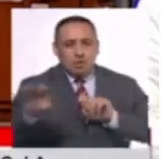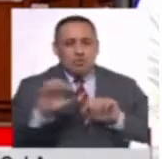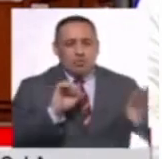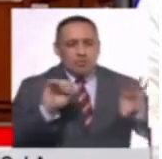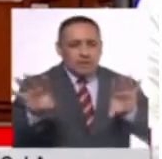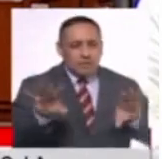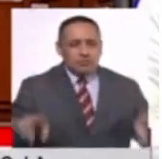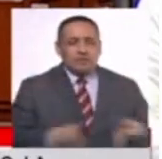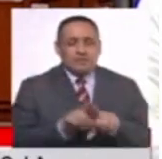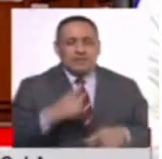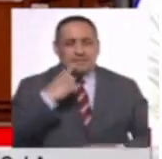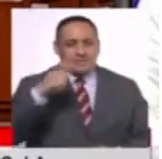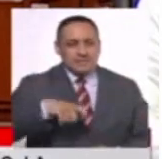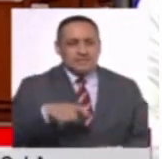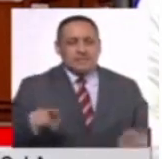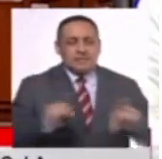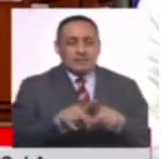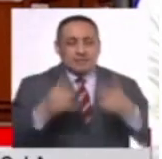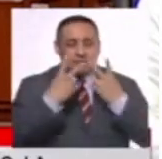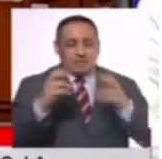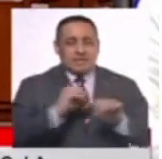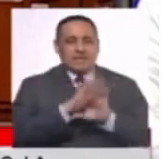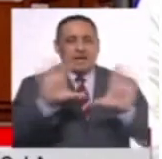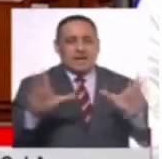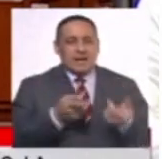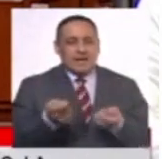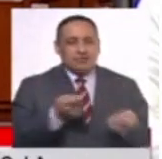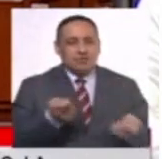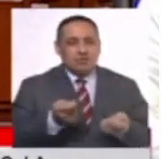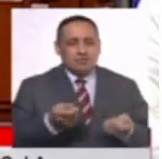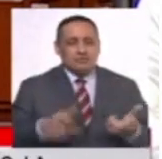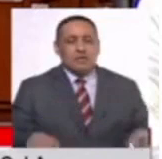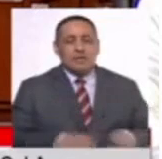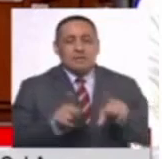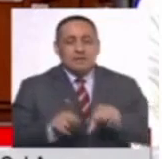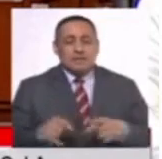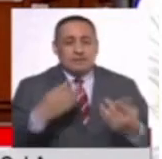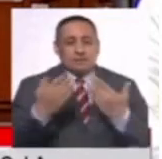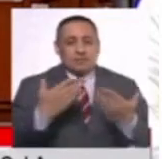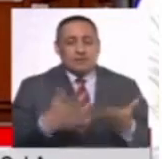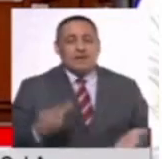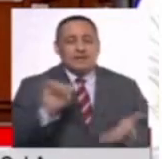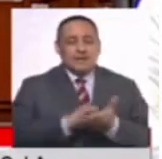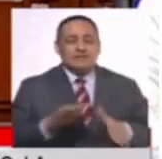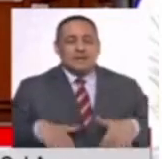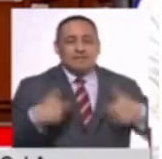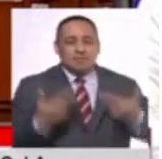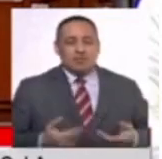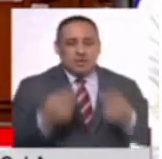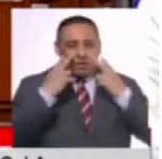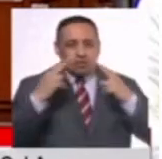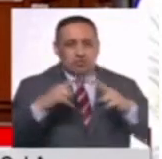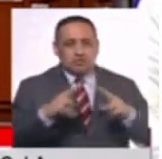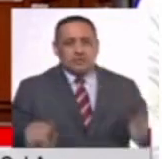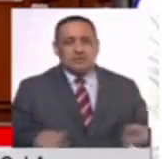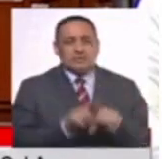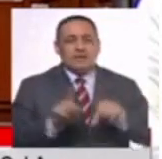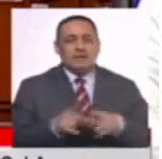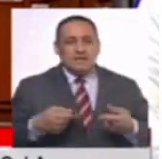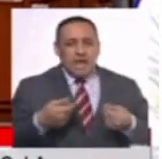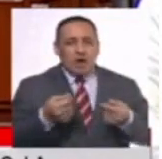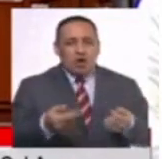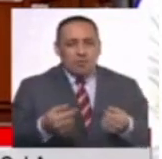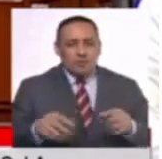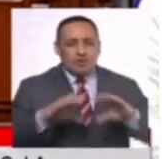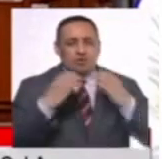Promoveremos, como corresponde, la transparencia en la gestión administrativa, de tal modo que puedan conocer las adquisiciones